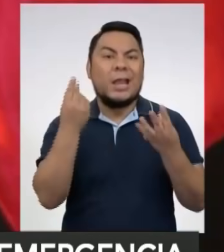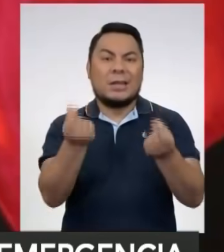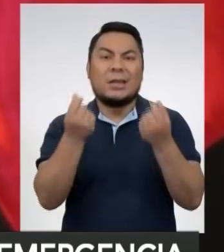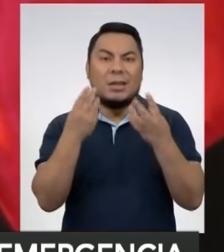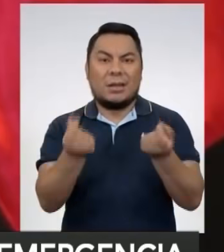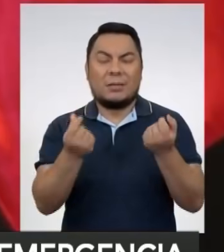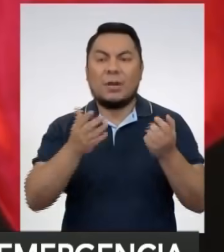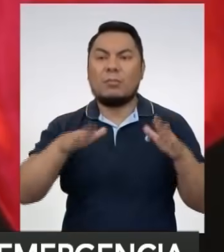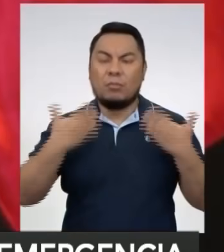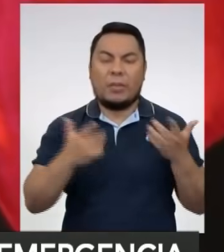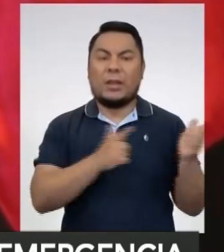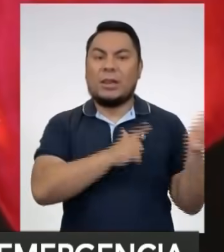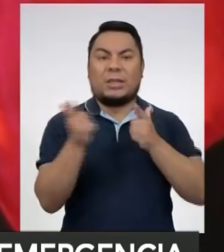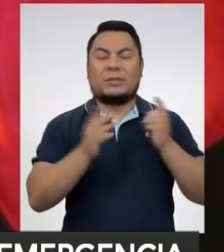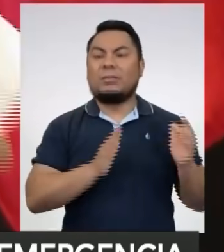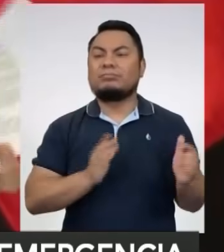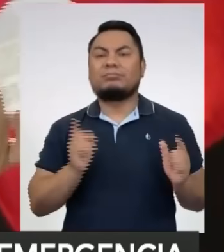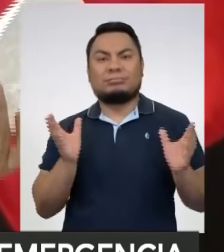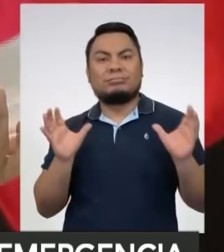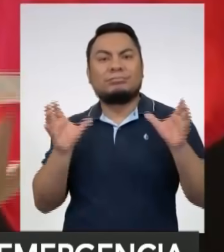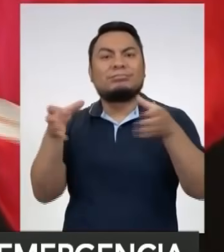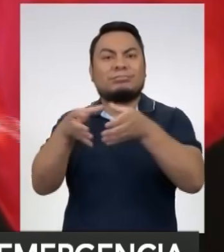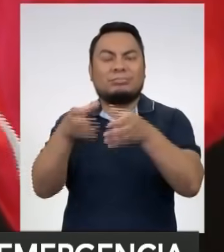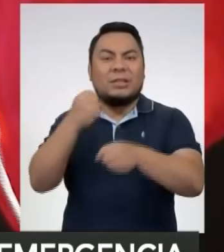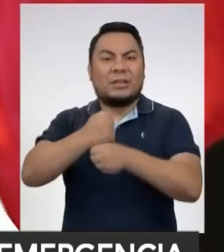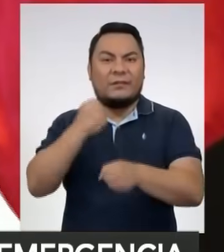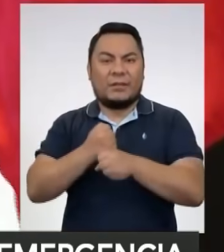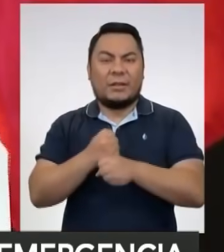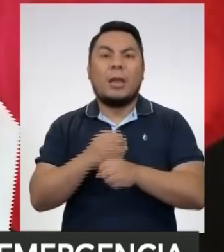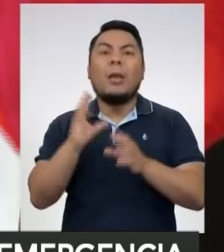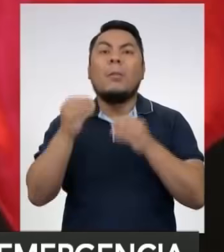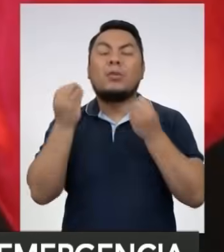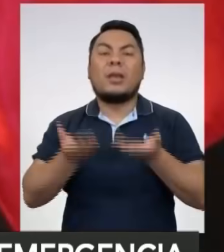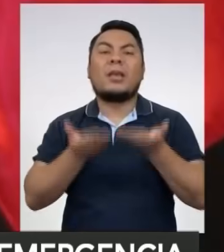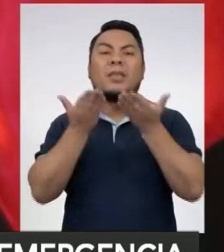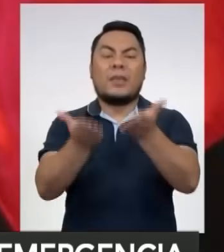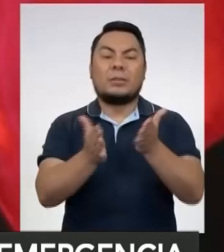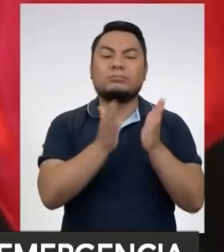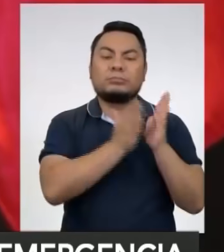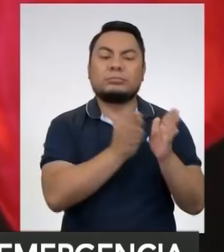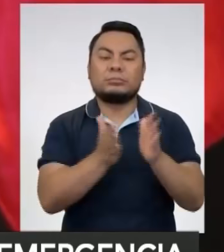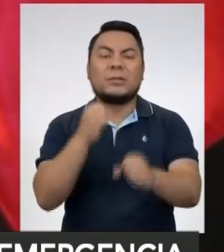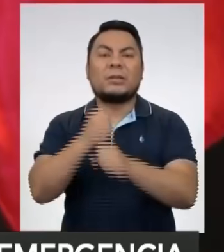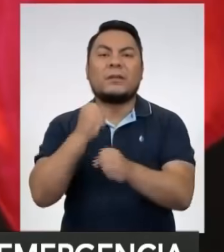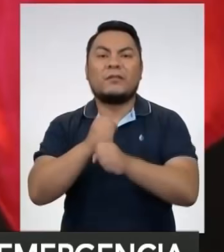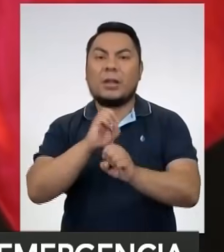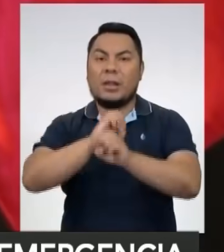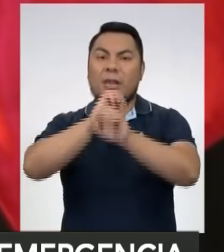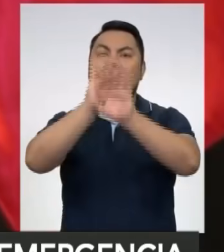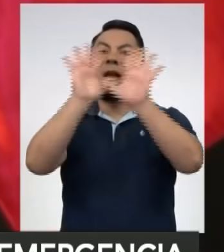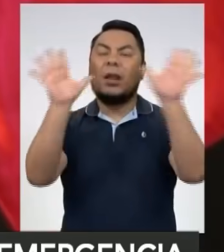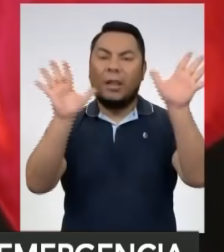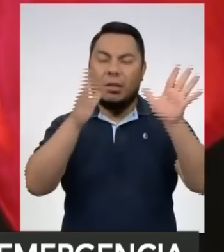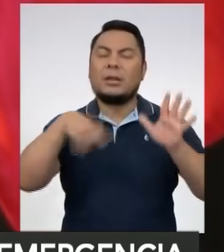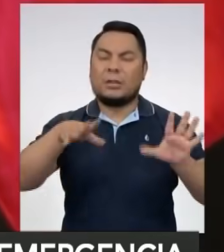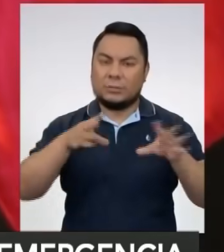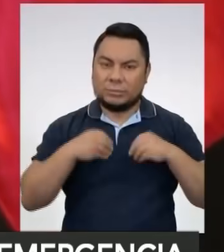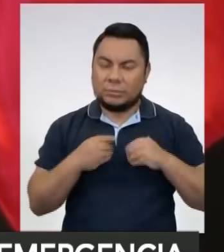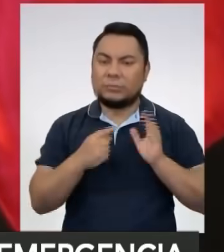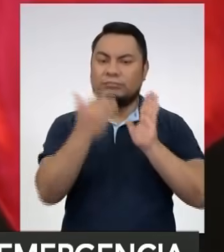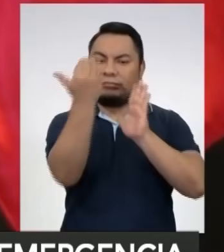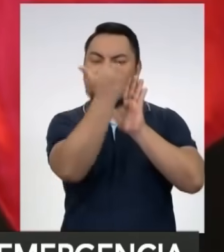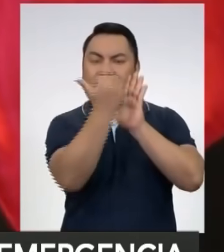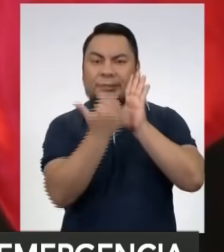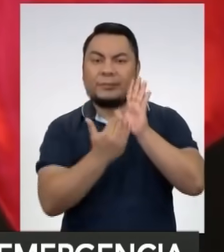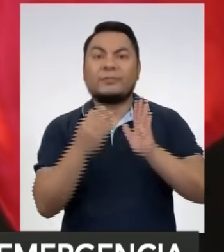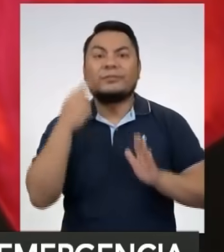rápidamente ponerse a disposición. Para eso tenemos que dar medidas laborales claras, que considere y reconozca. Por eso es que